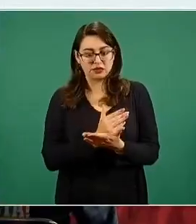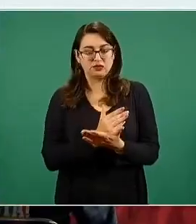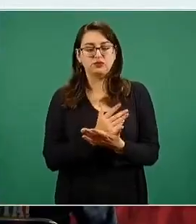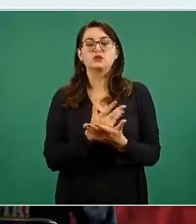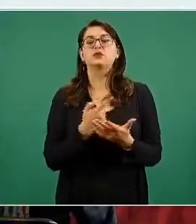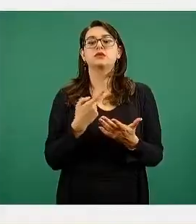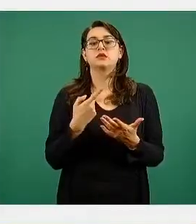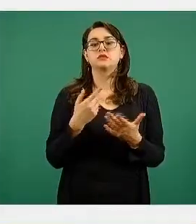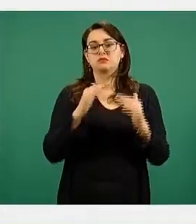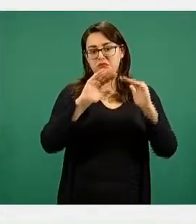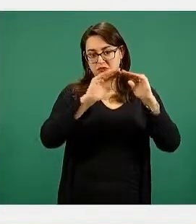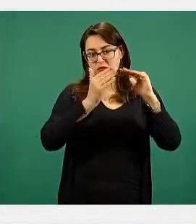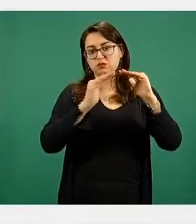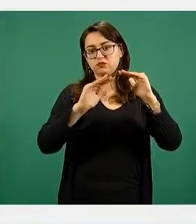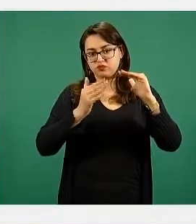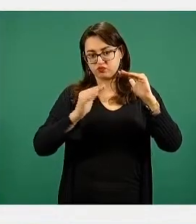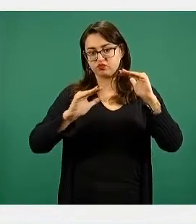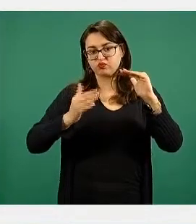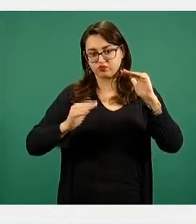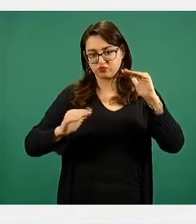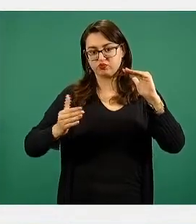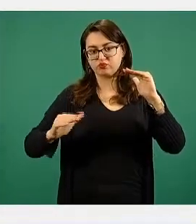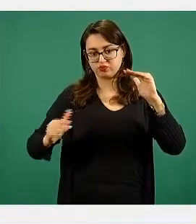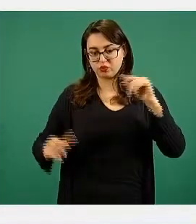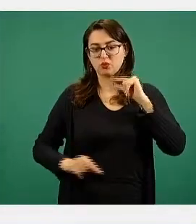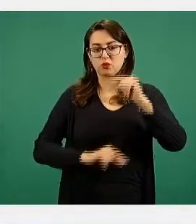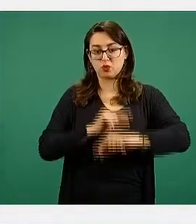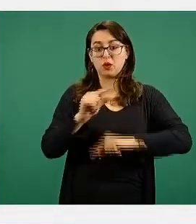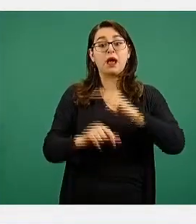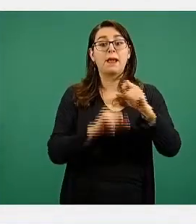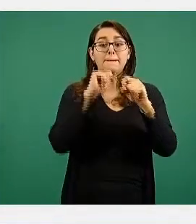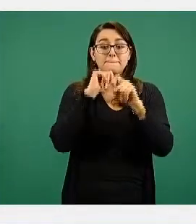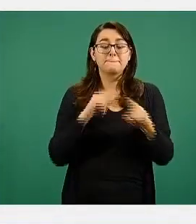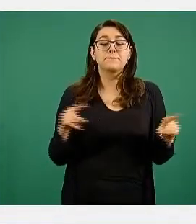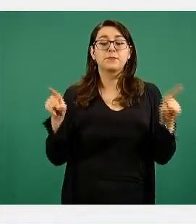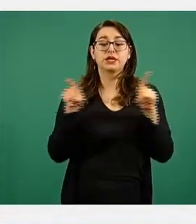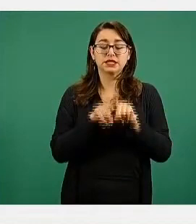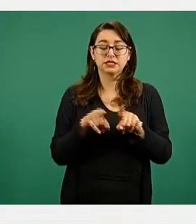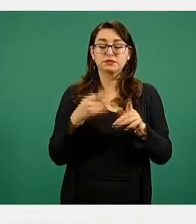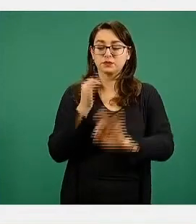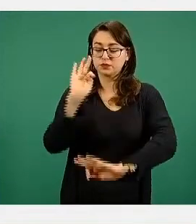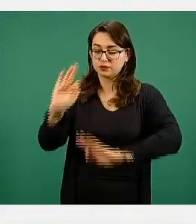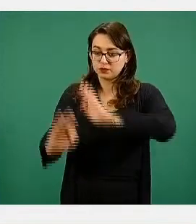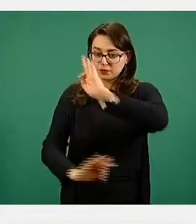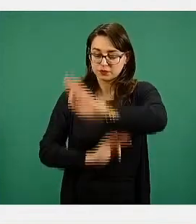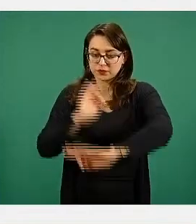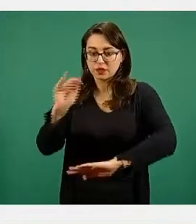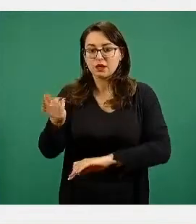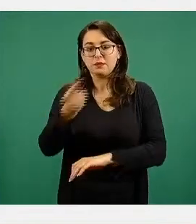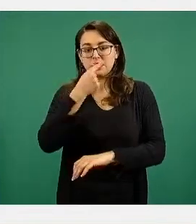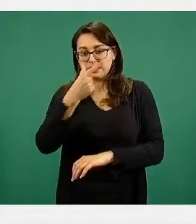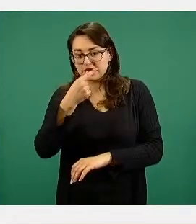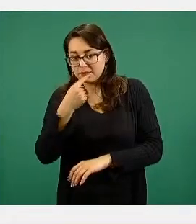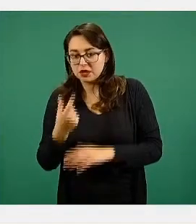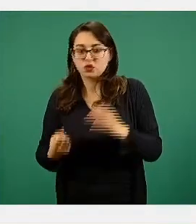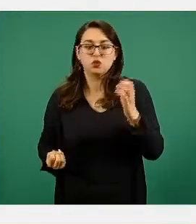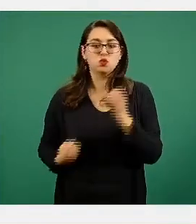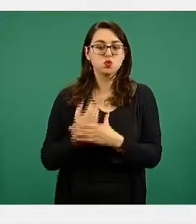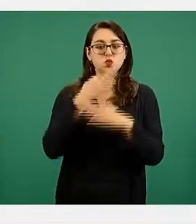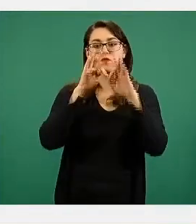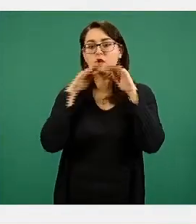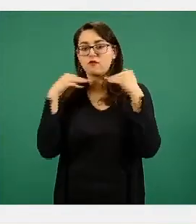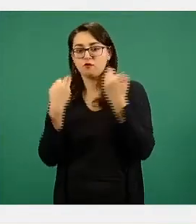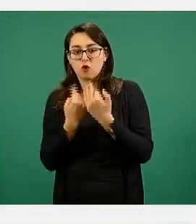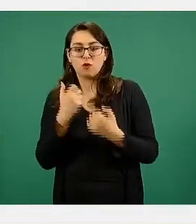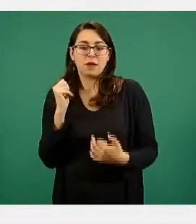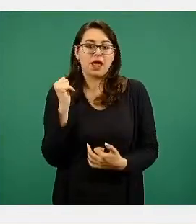medida va descendiendo, también el tratamiento que se ha otorgado, la evidencia científica, por ejemplo,